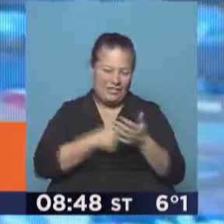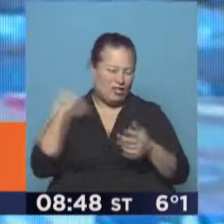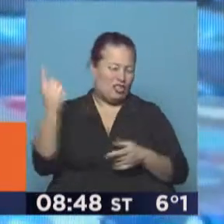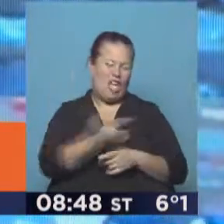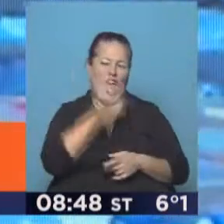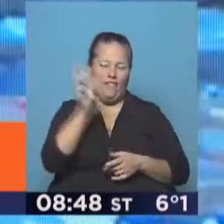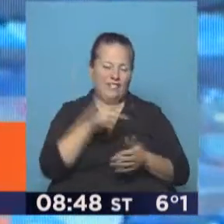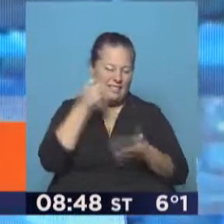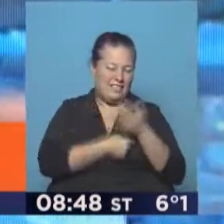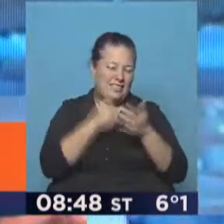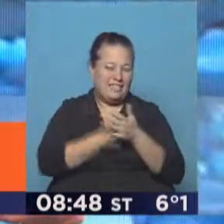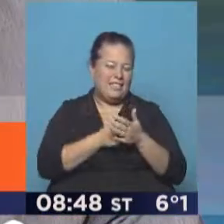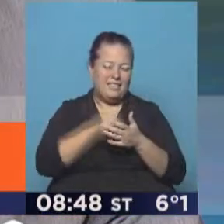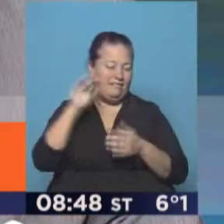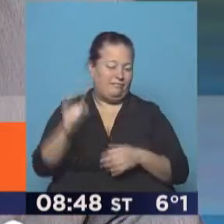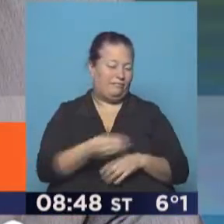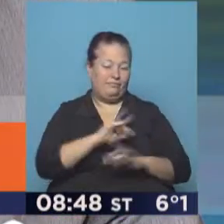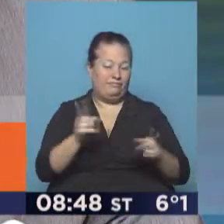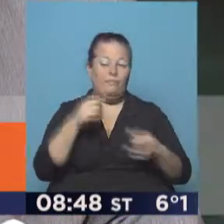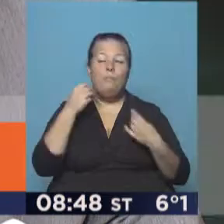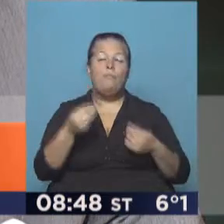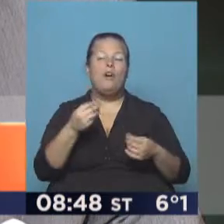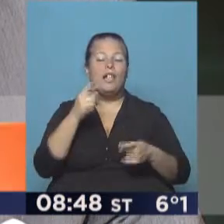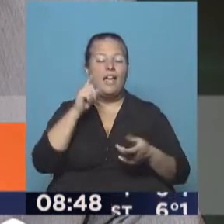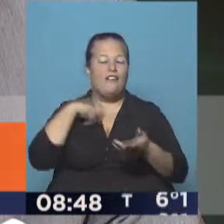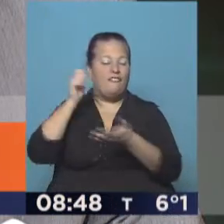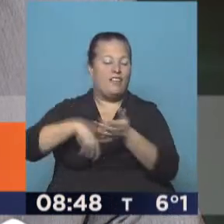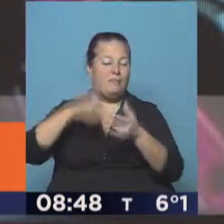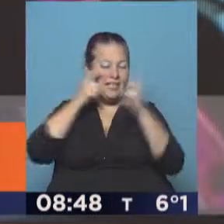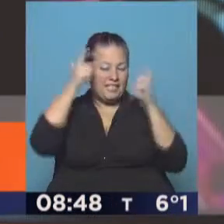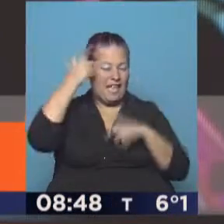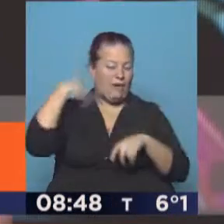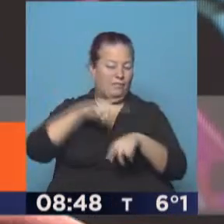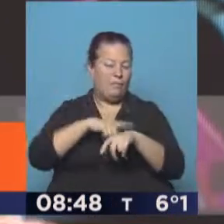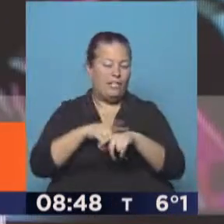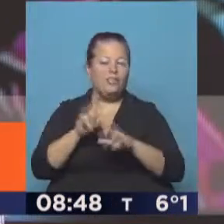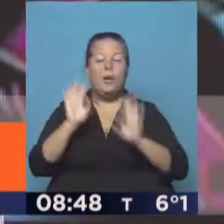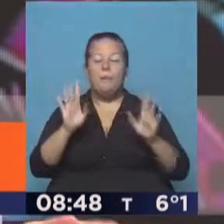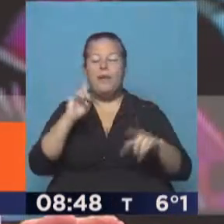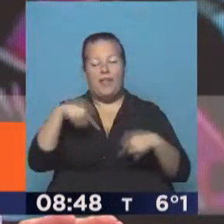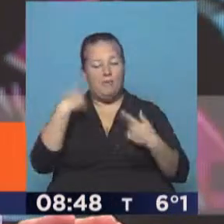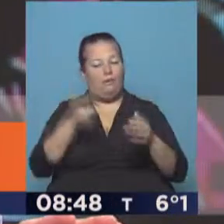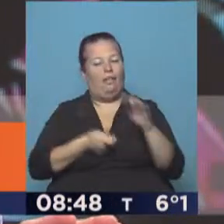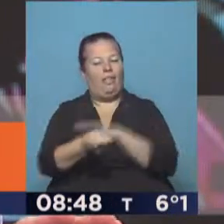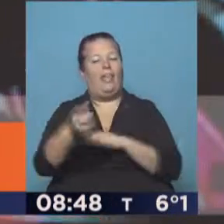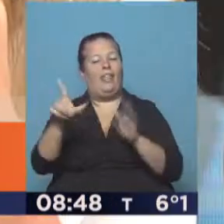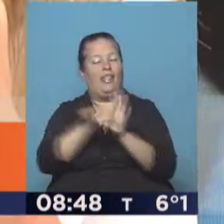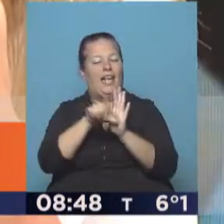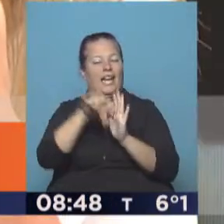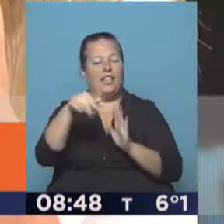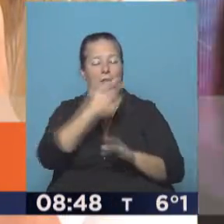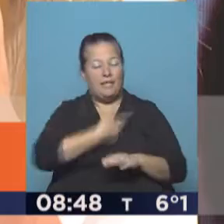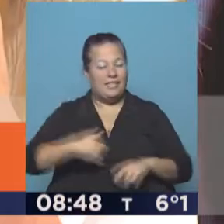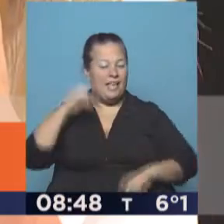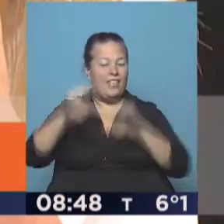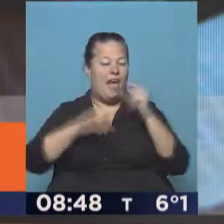pueblo venezolano y no la pudieron aplicar por el referéndum que hizo Chávez en su momento, pero después la metieron por decreto presidencial, poco a